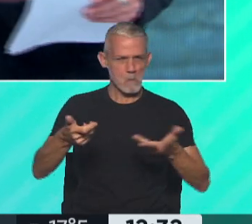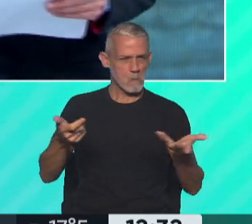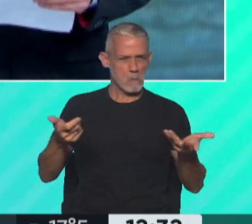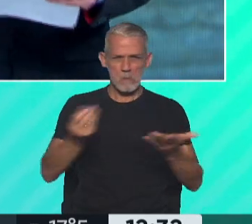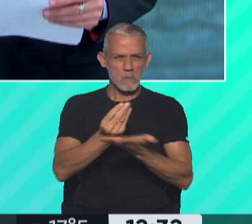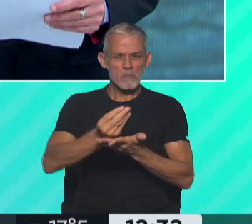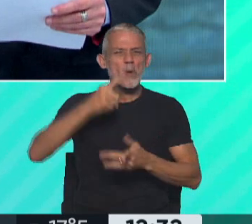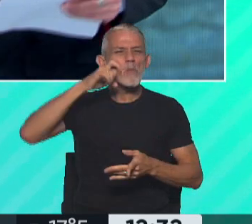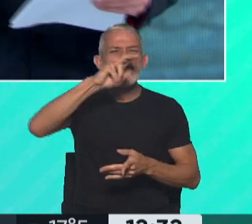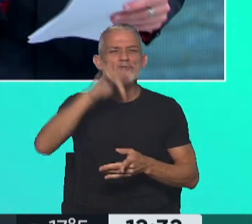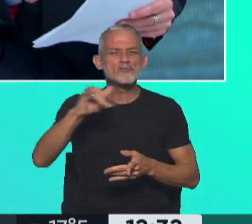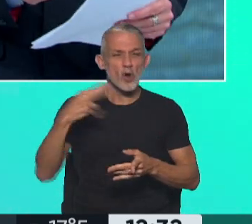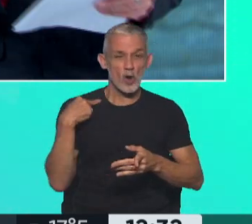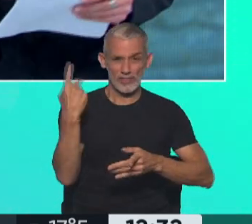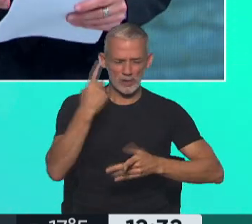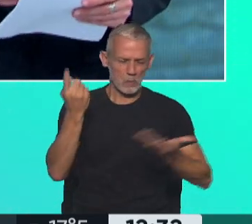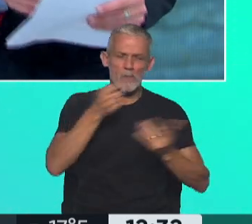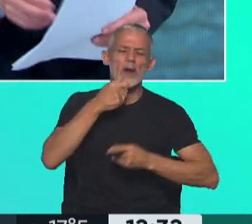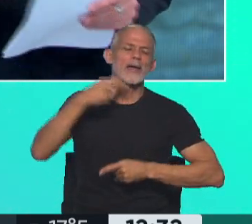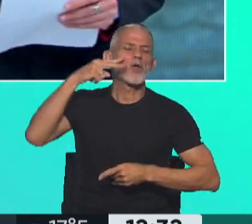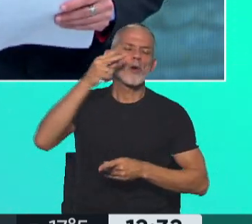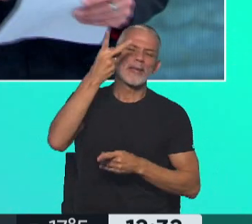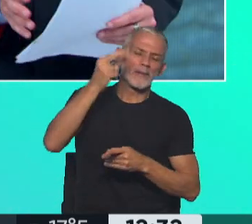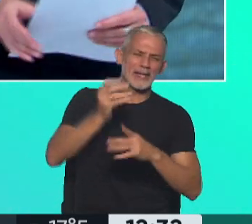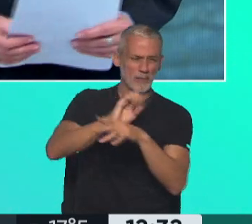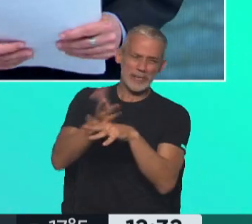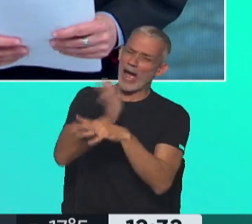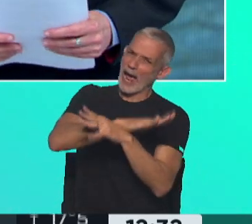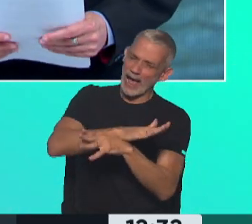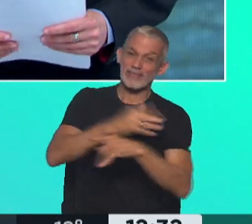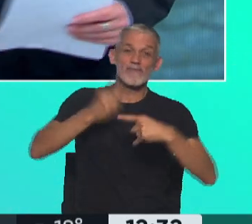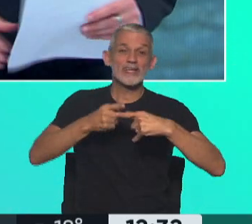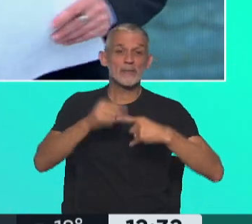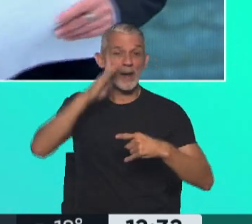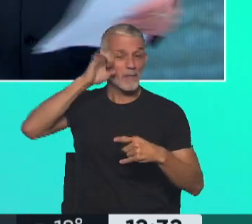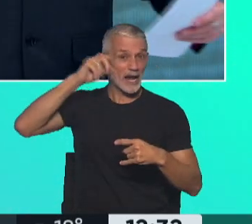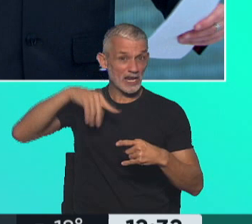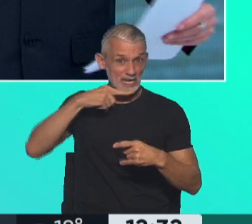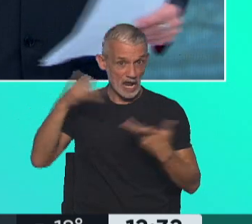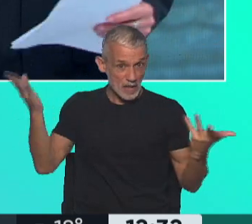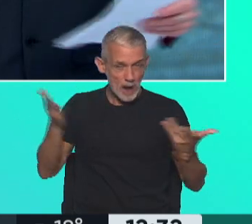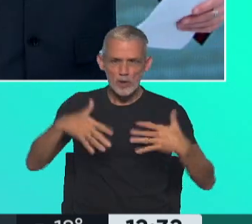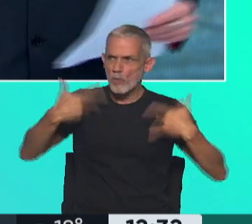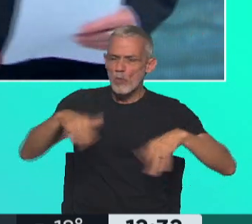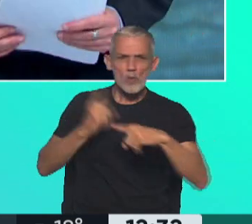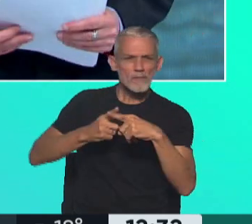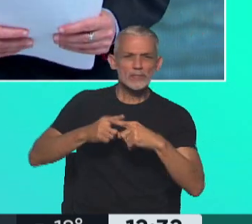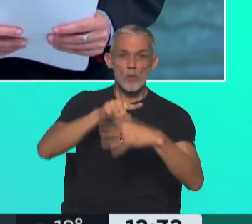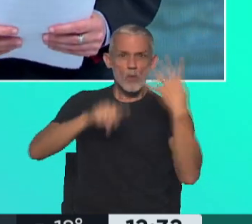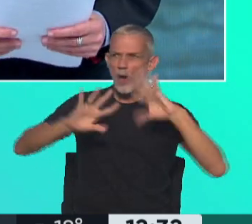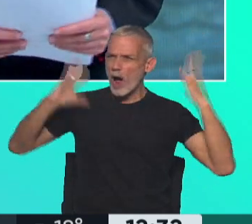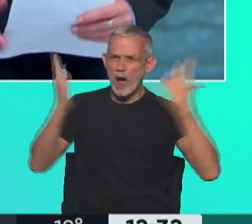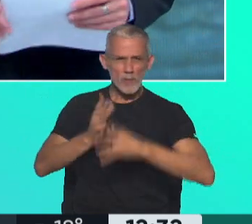gestión con un ejemplo en el 2020 febrero antes de la pandemia festival de berlín un festival de los más importantes de los cuatro más importantes